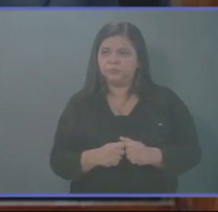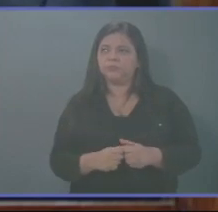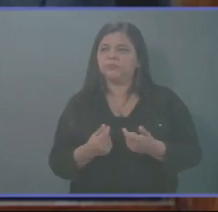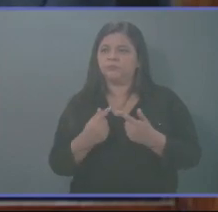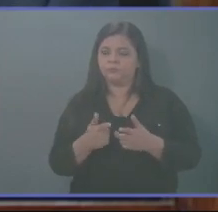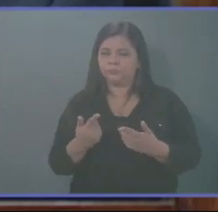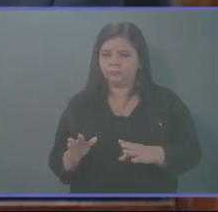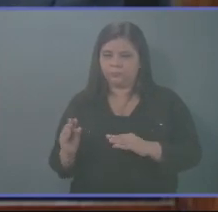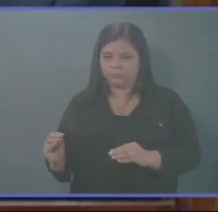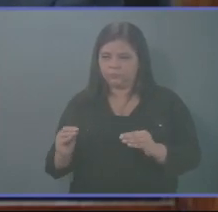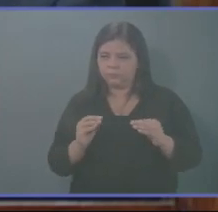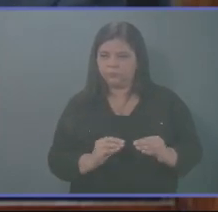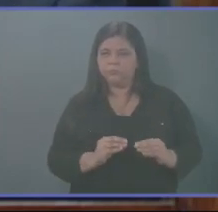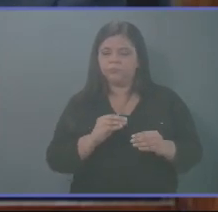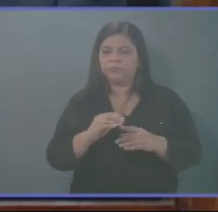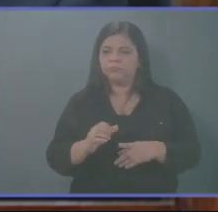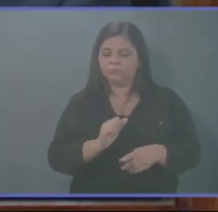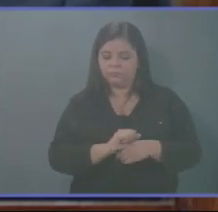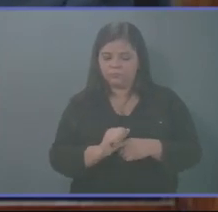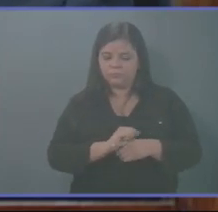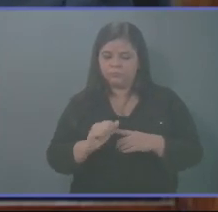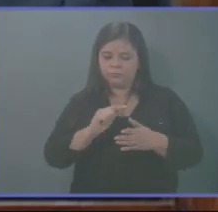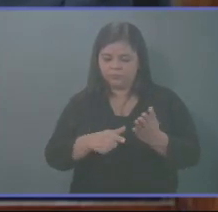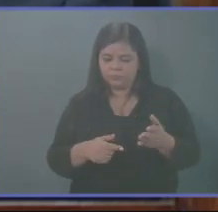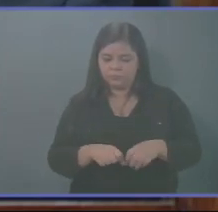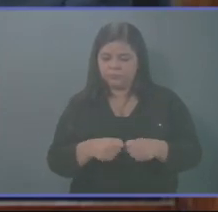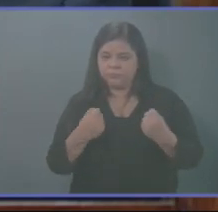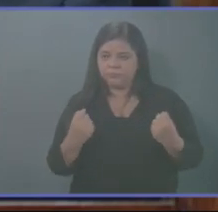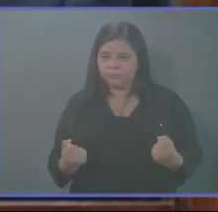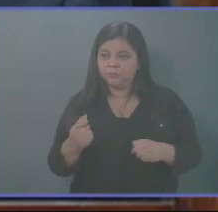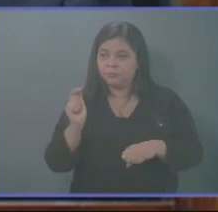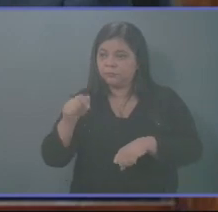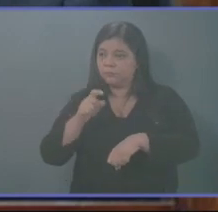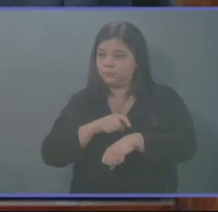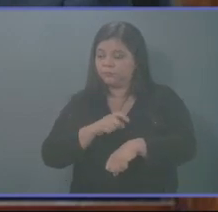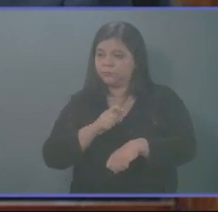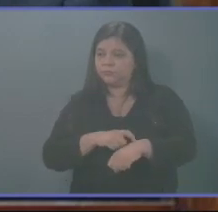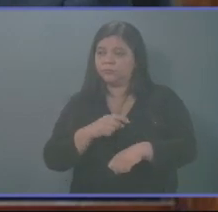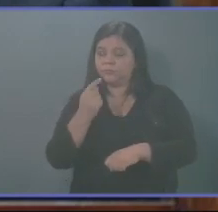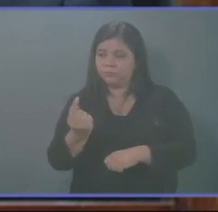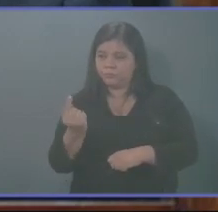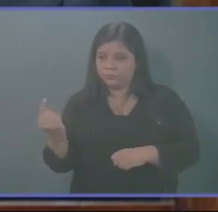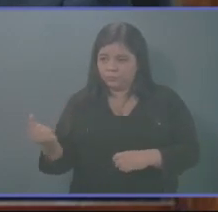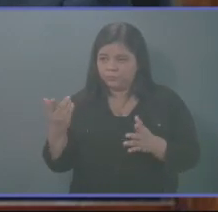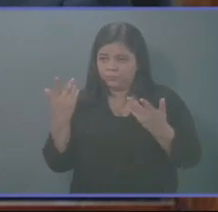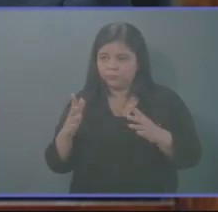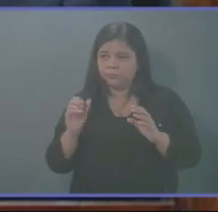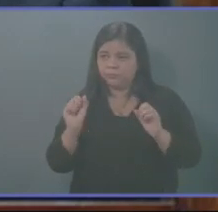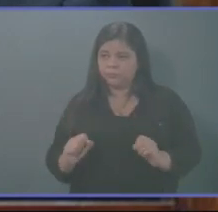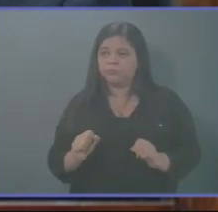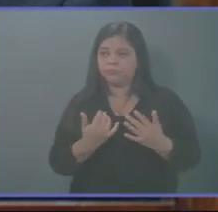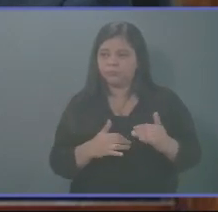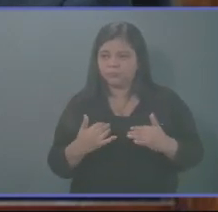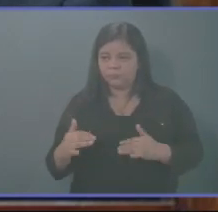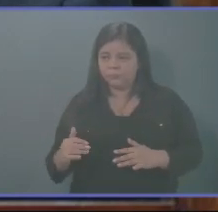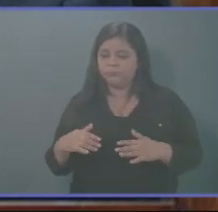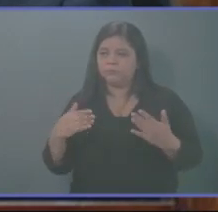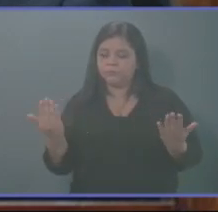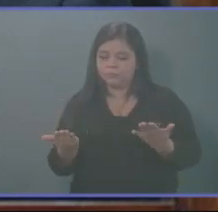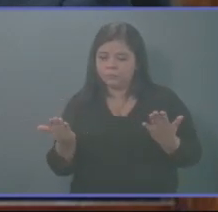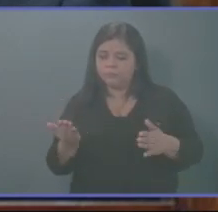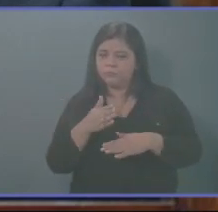Fases de ejecución del delito. Se produce en el momento en el que el sujeto activo ejerza facultades o realiza actividades que